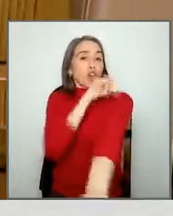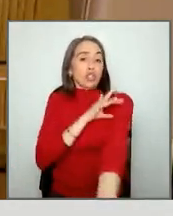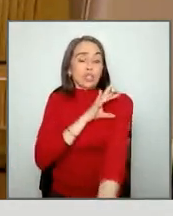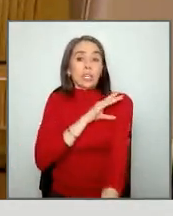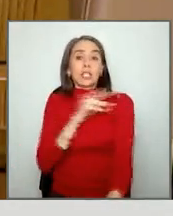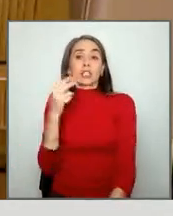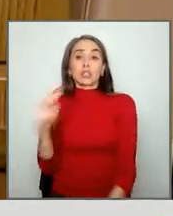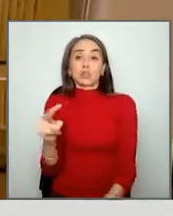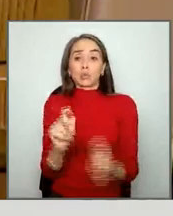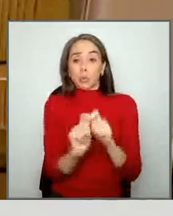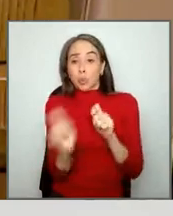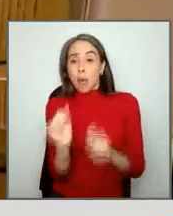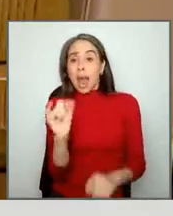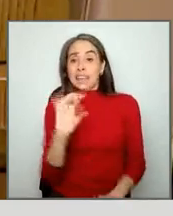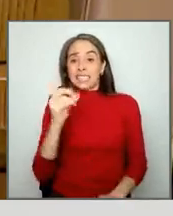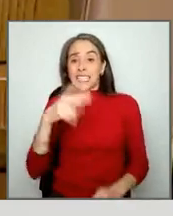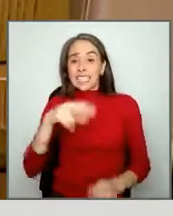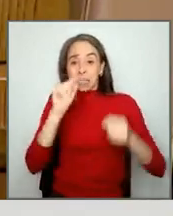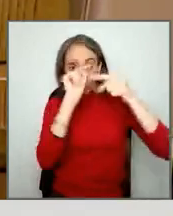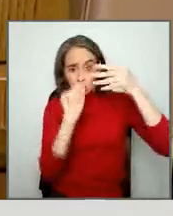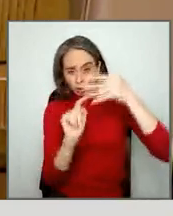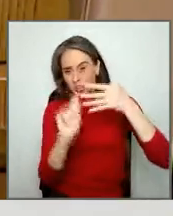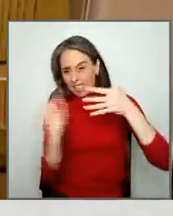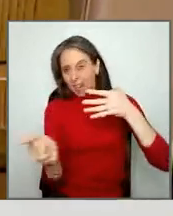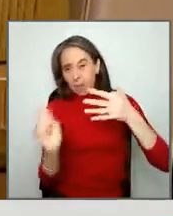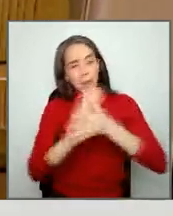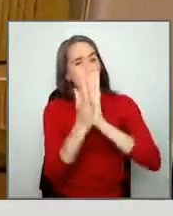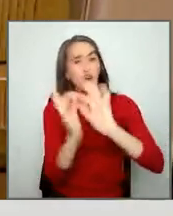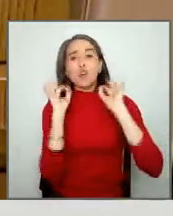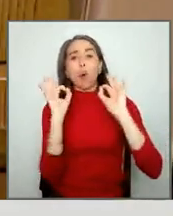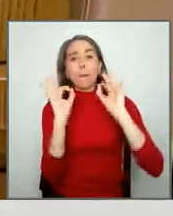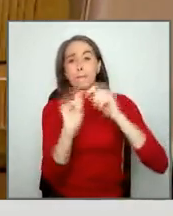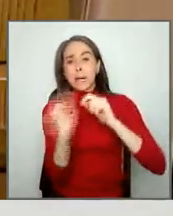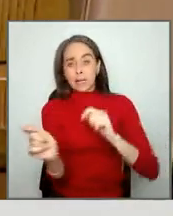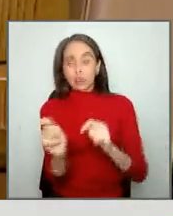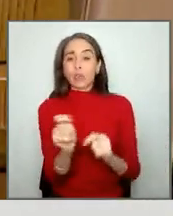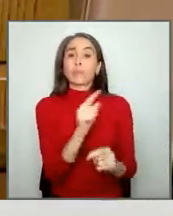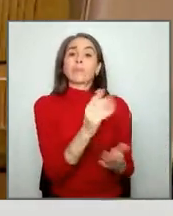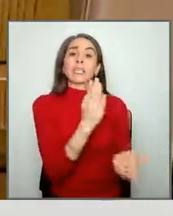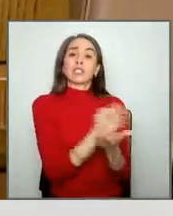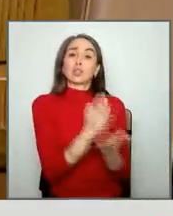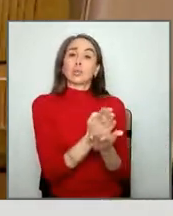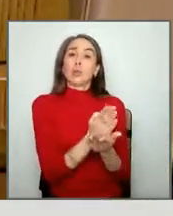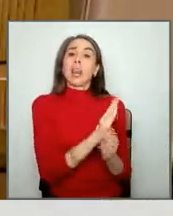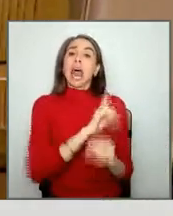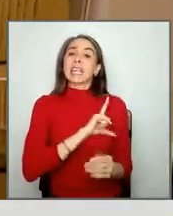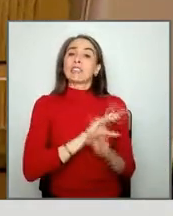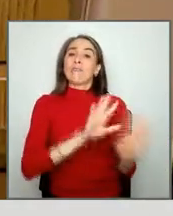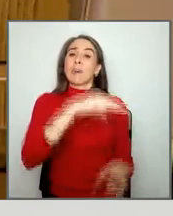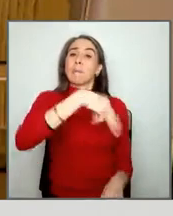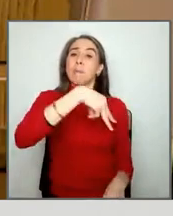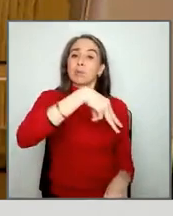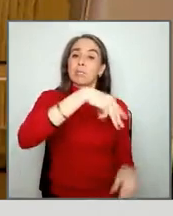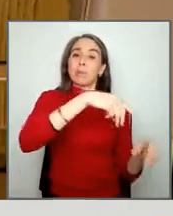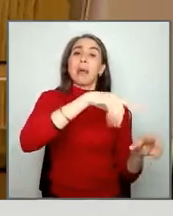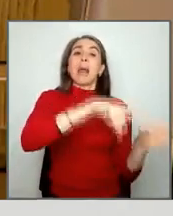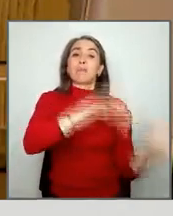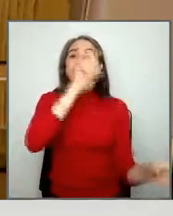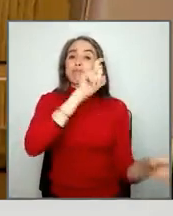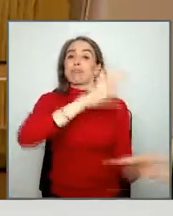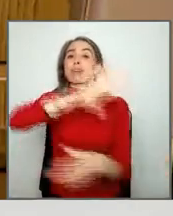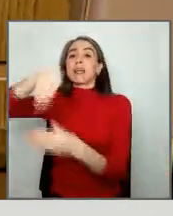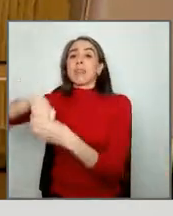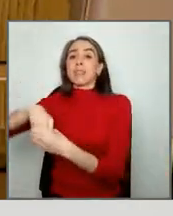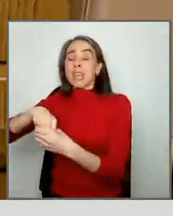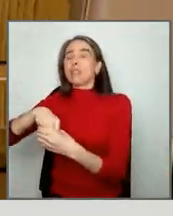asignaciones uno de los compromisos concretos que poseía el traspaso a los servicios locales de Educación era que Se mantenían Los sueldos y